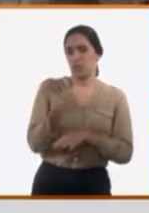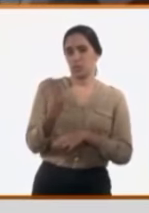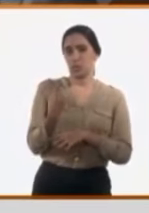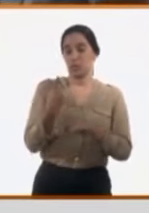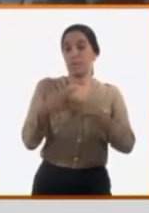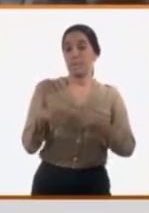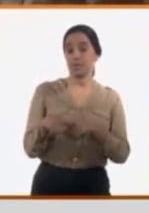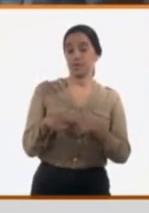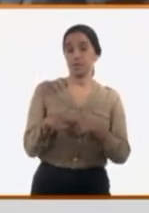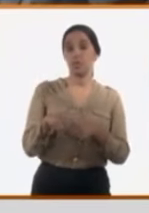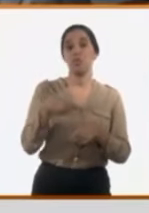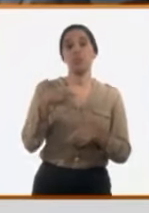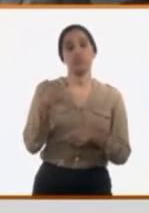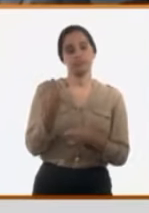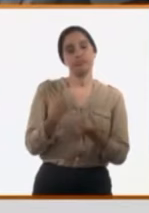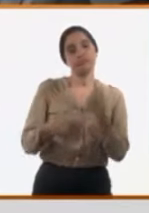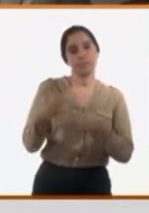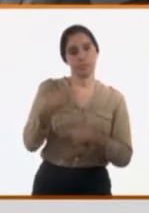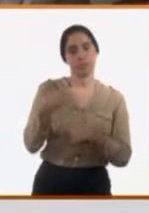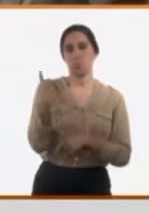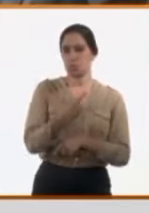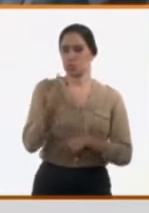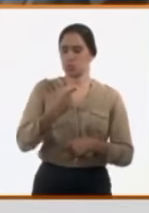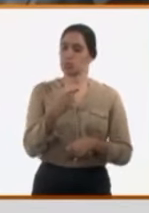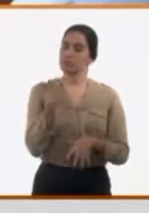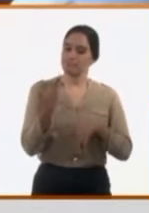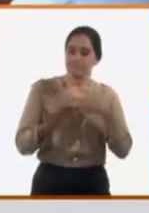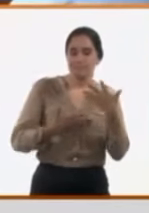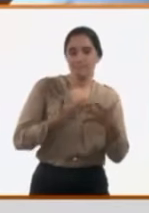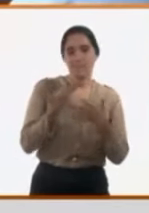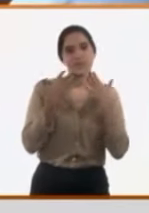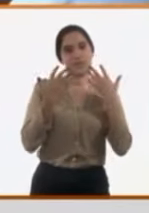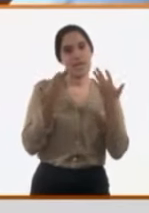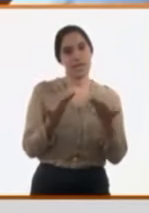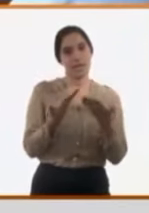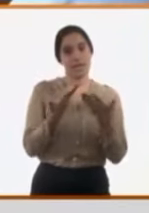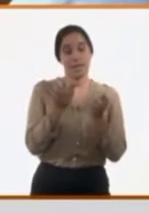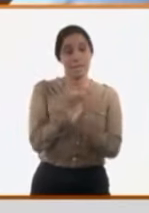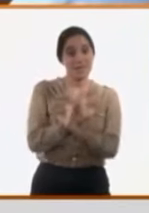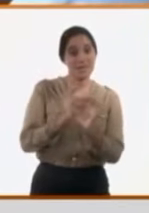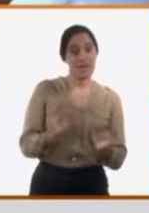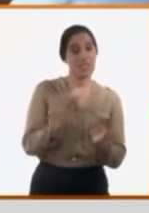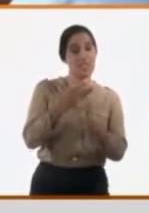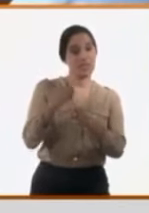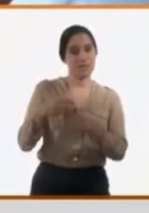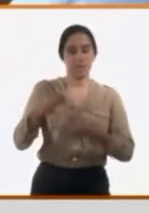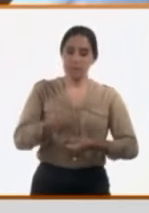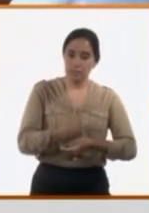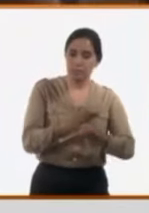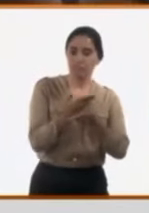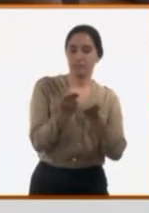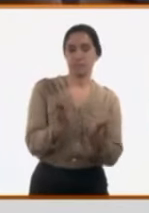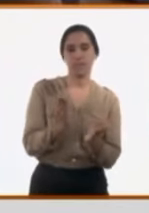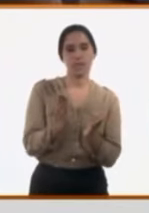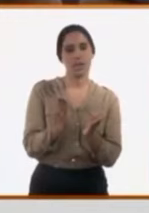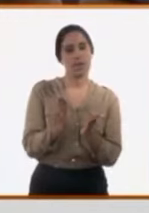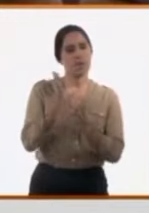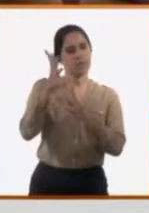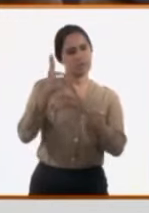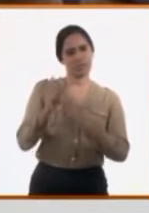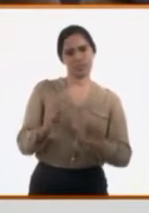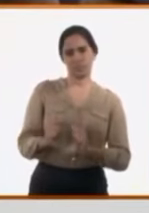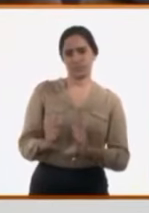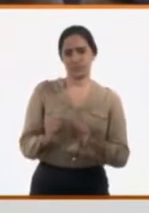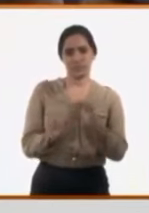y hay que sentirse satisfecho sobre todo porque el número de plazas que hemos ofertado y que hemos entregado Sí sigue siendo numeroso